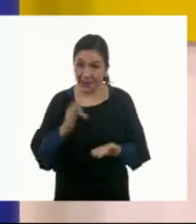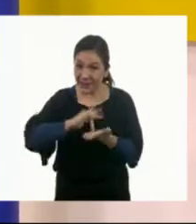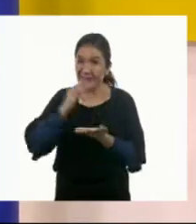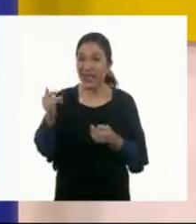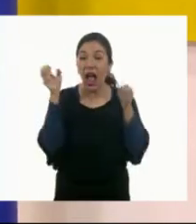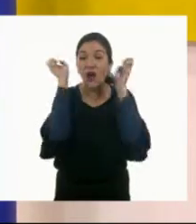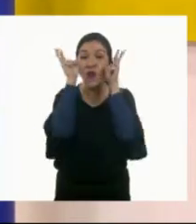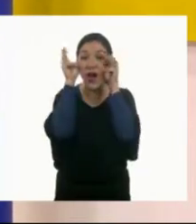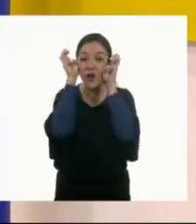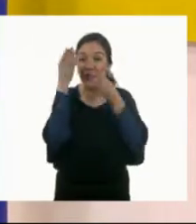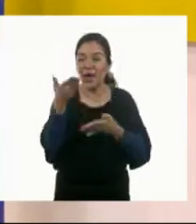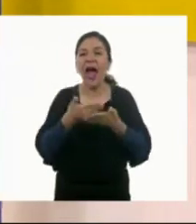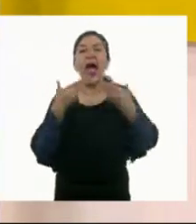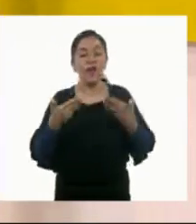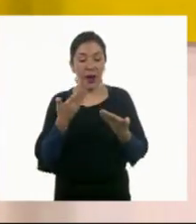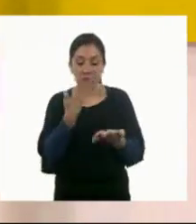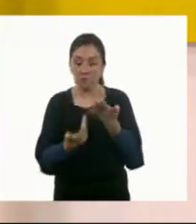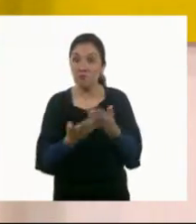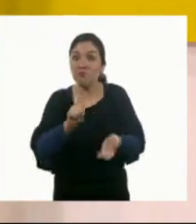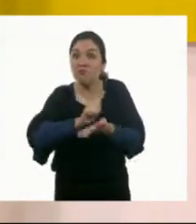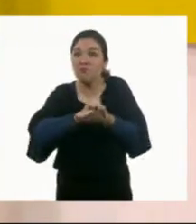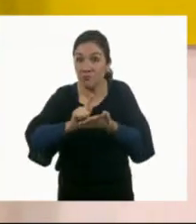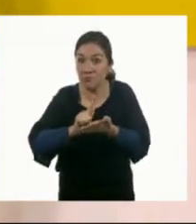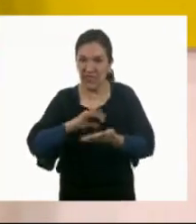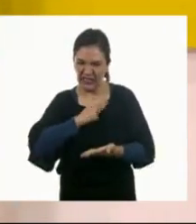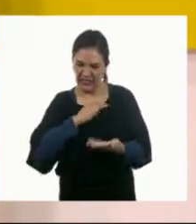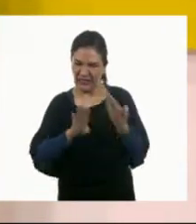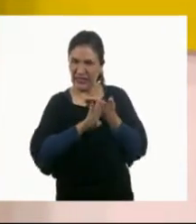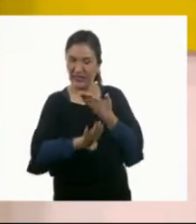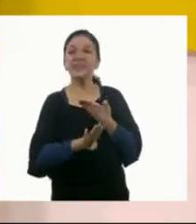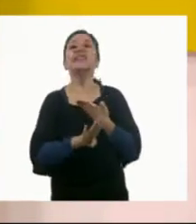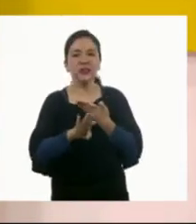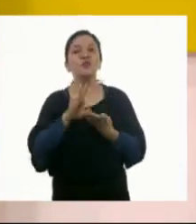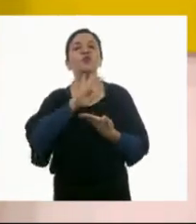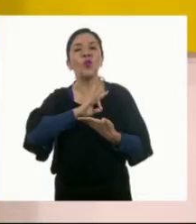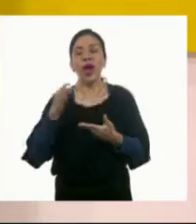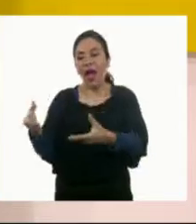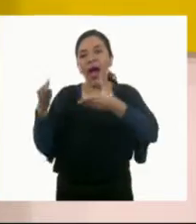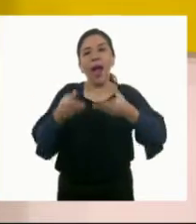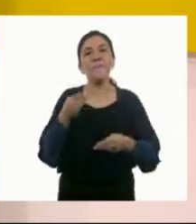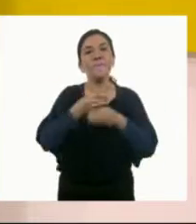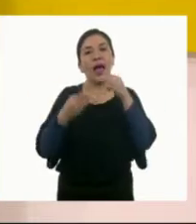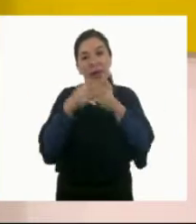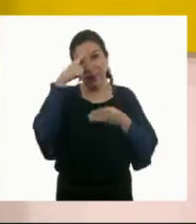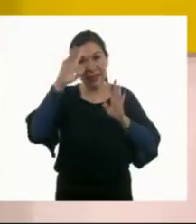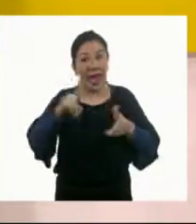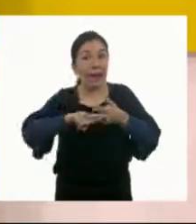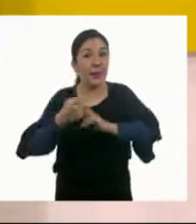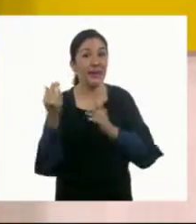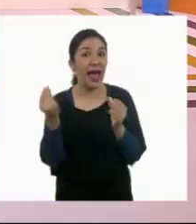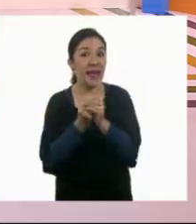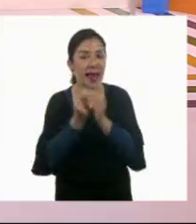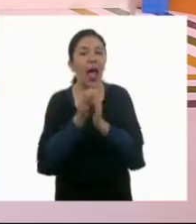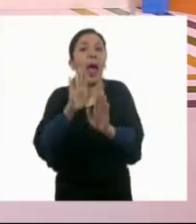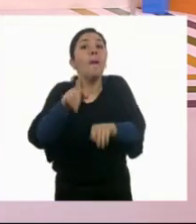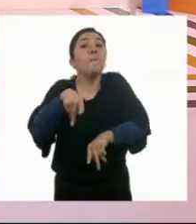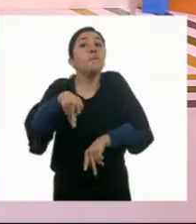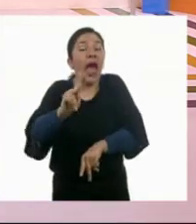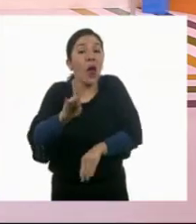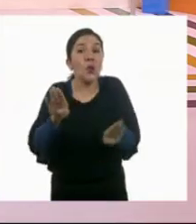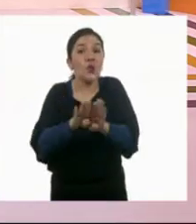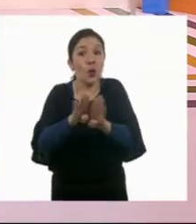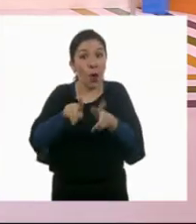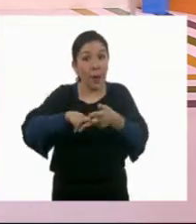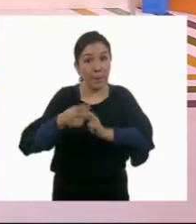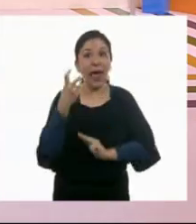Gracias, Ajo Listo. Ahora sí tenemos las manos limpias y desinfectadas y podemos tomar nuestros materiales para comenzar la clase. Pero para poder